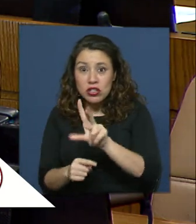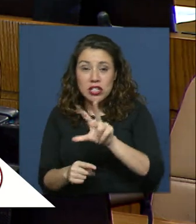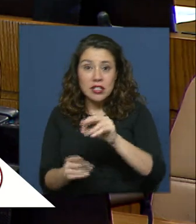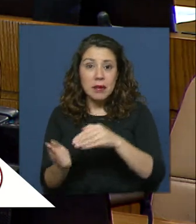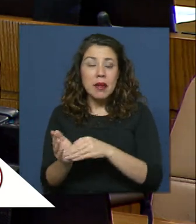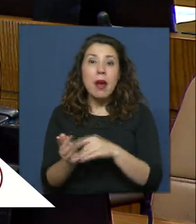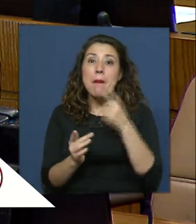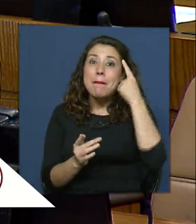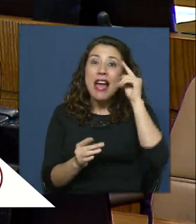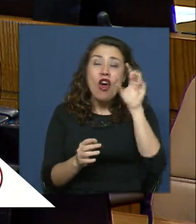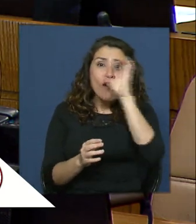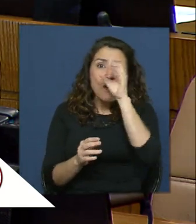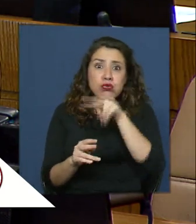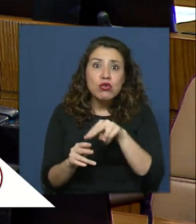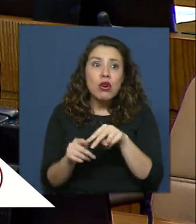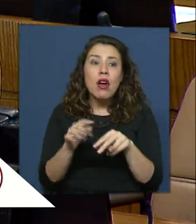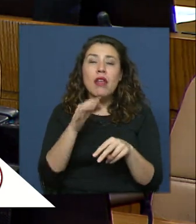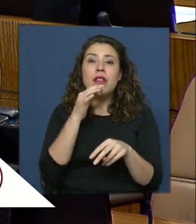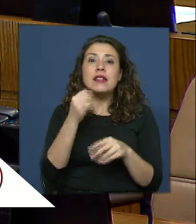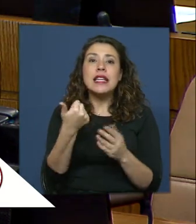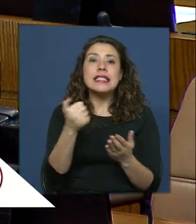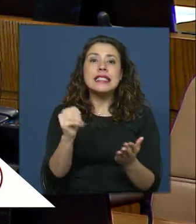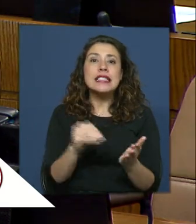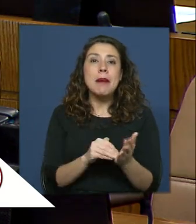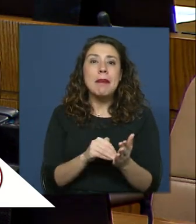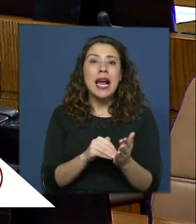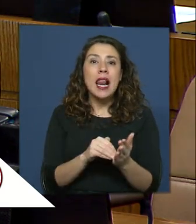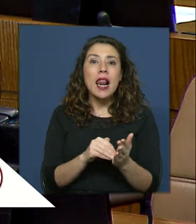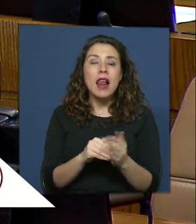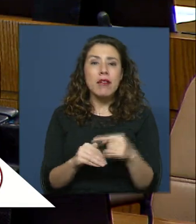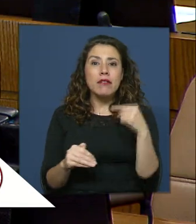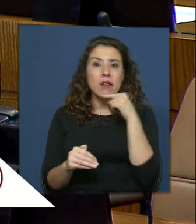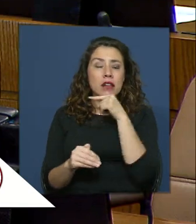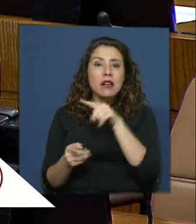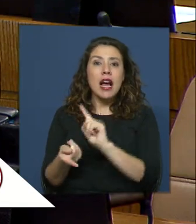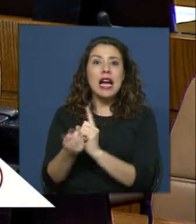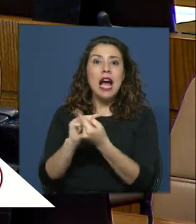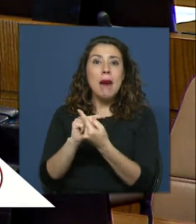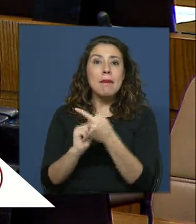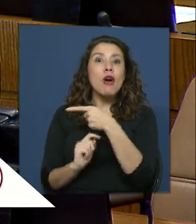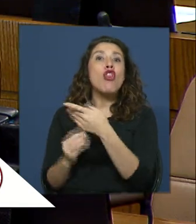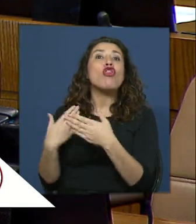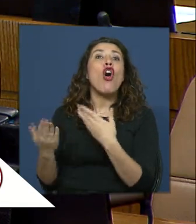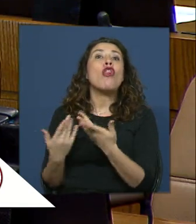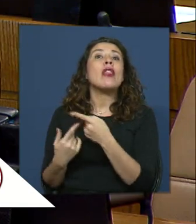cuando en la bitácora aparecía en 60.000. Y aquí no hay excusa, se cambió la automotora,